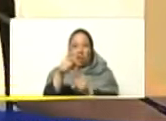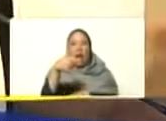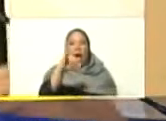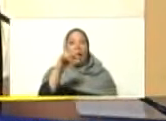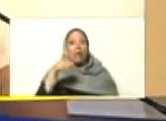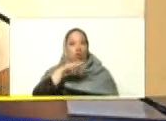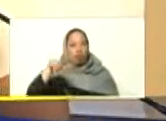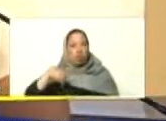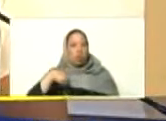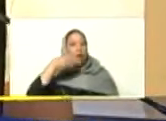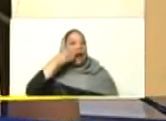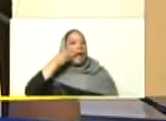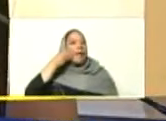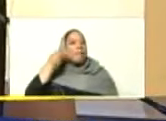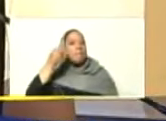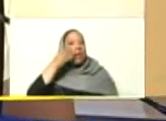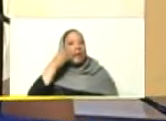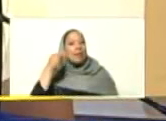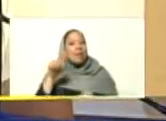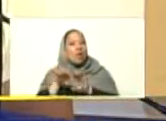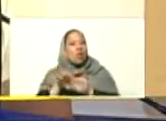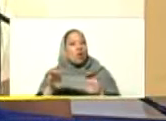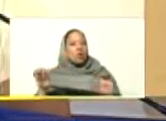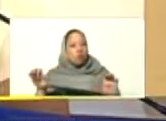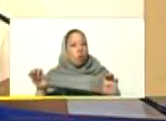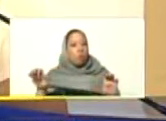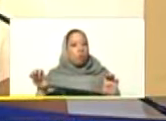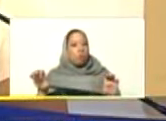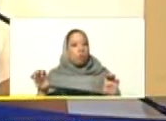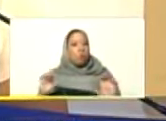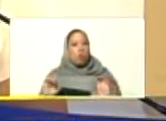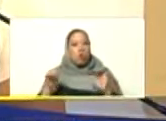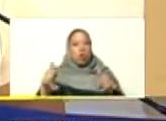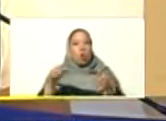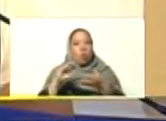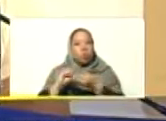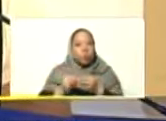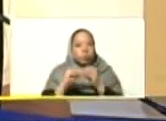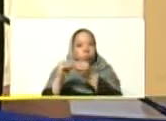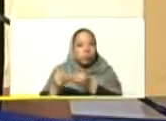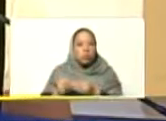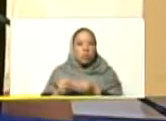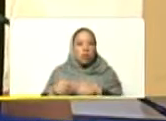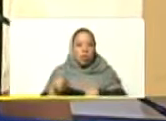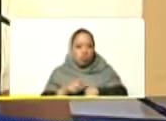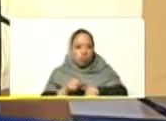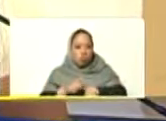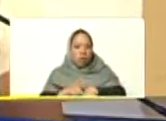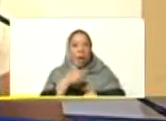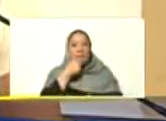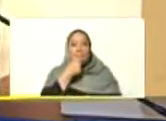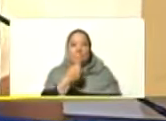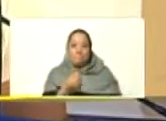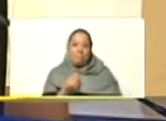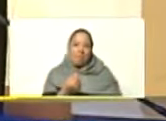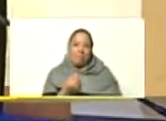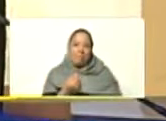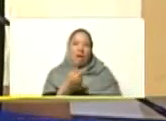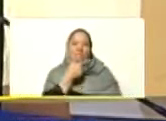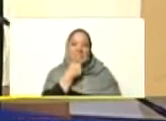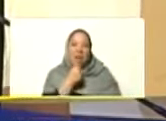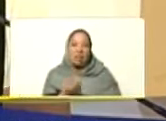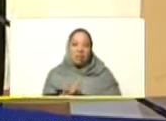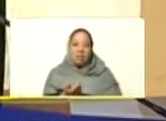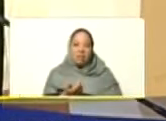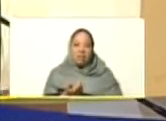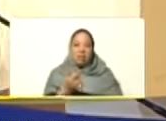experiencia de educación y nos organizamos un poco más de tiempo, nos dio chance de conformar